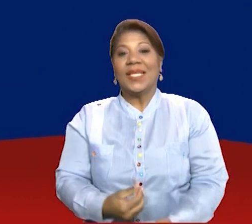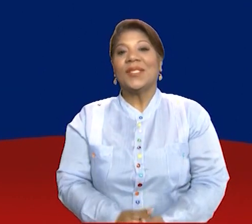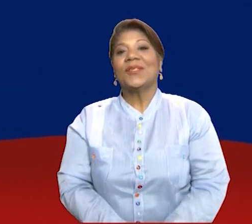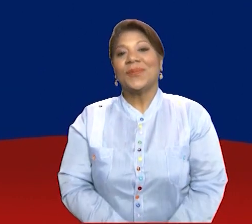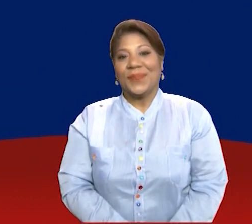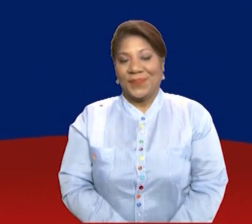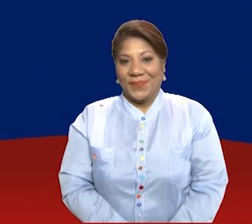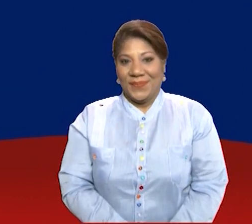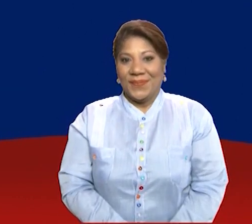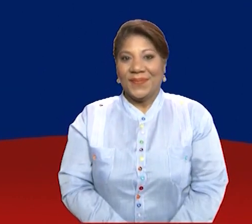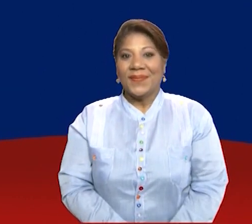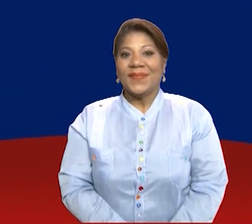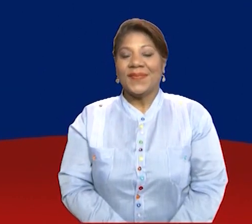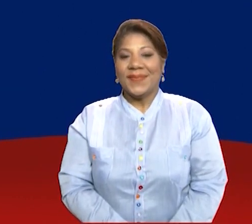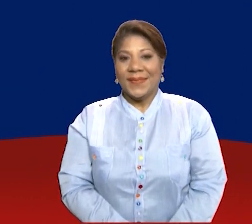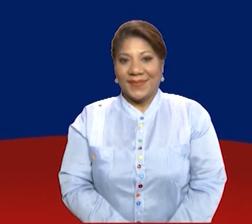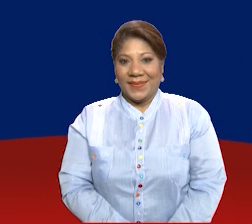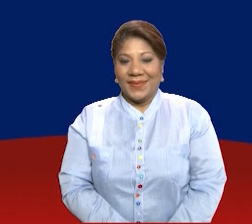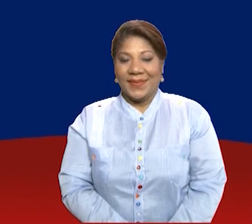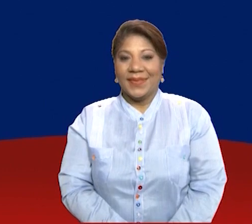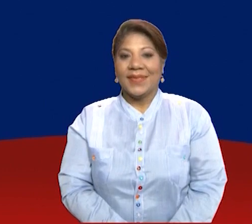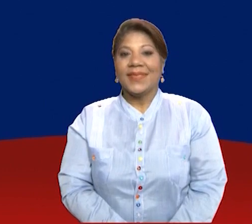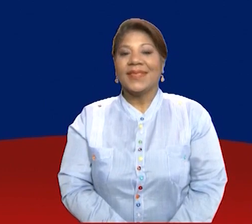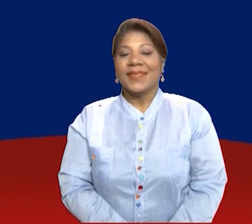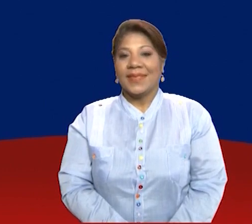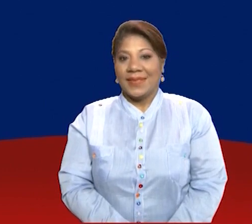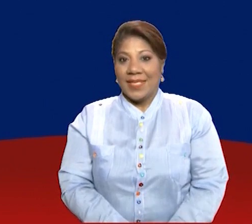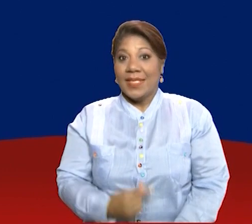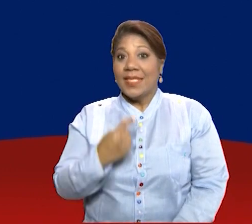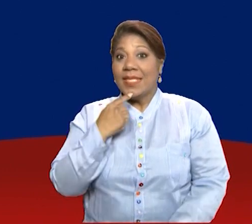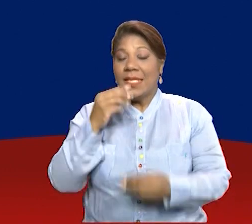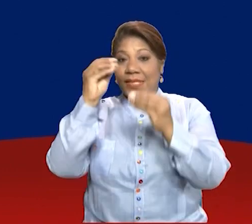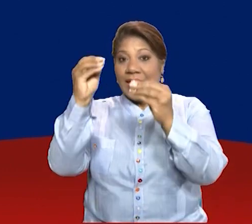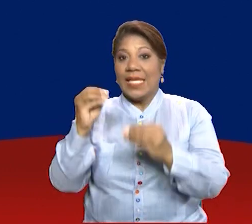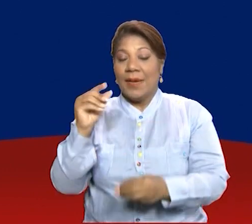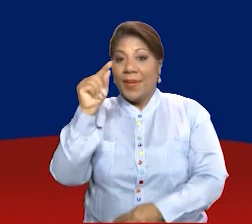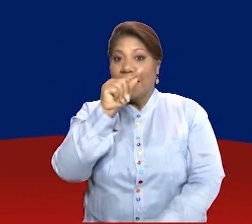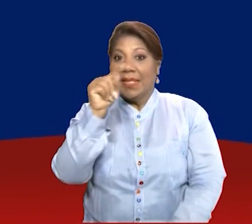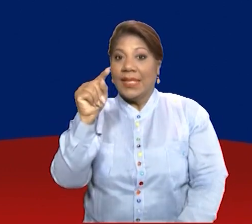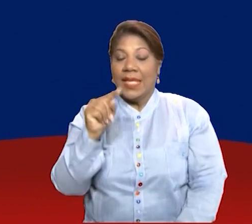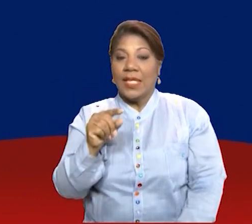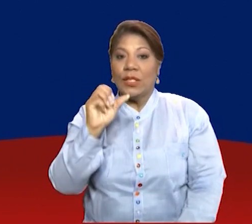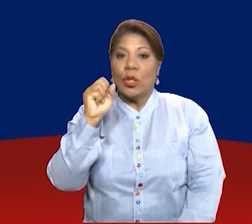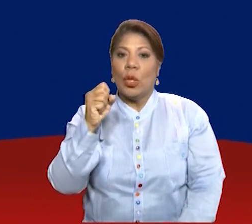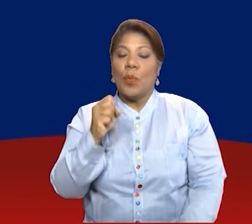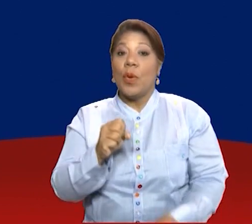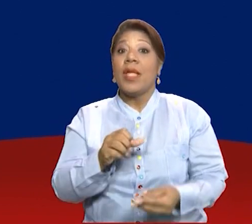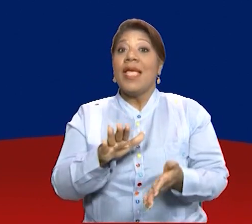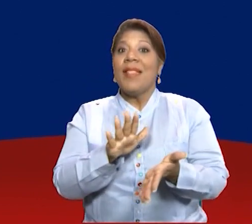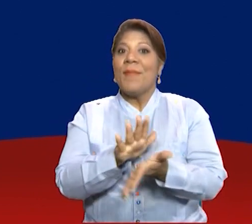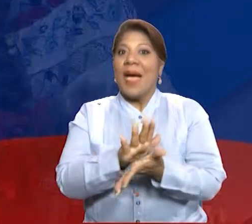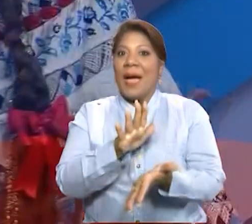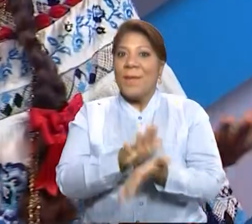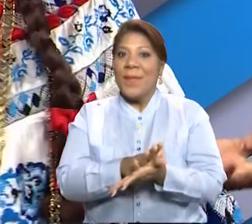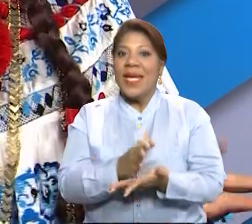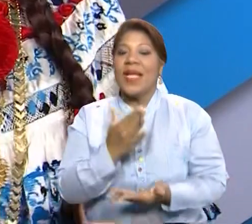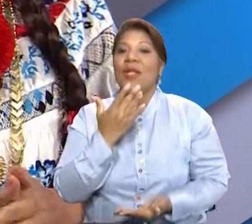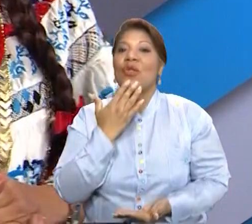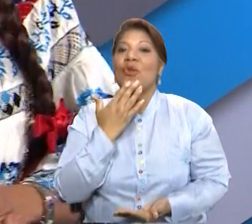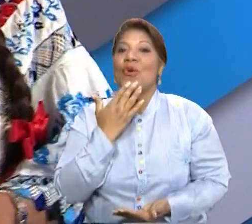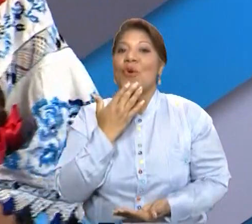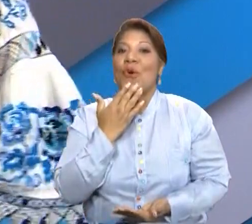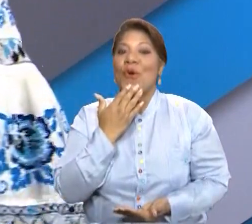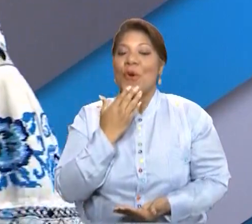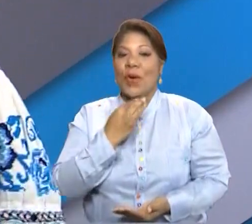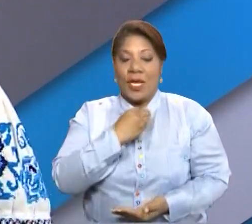¿eso qué pueden hacer los niños allí? Pueden utilizar diferentes tipos de papel. Claro. De diferentes